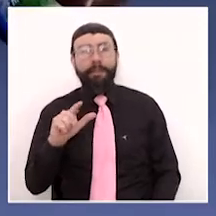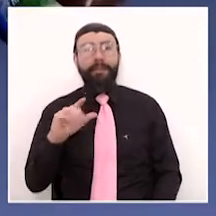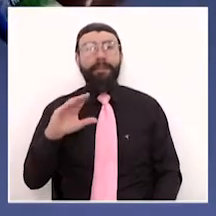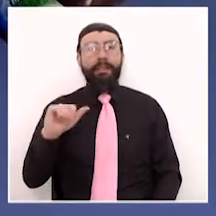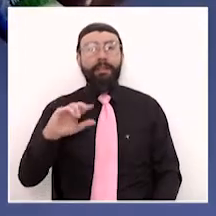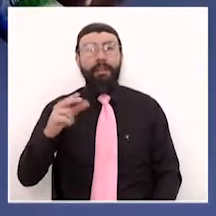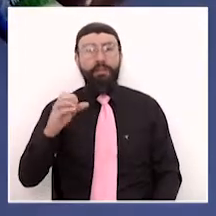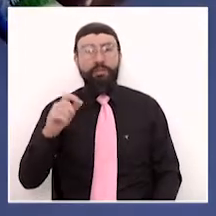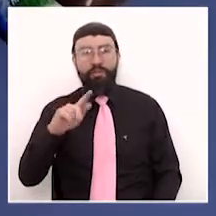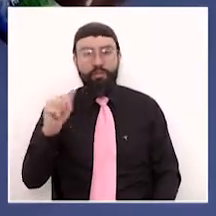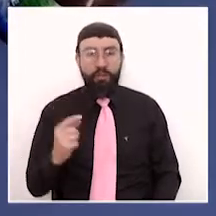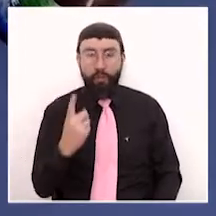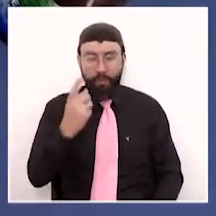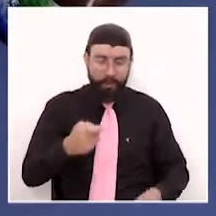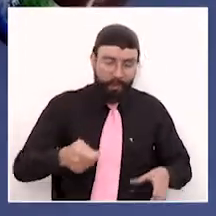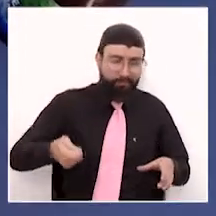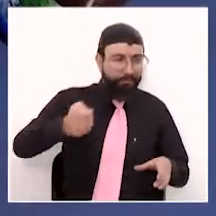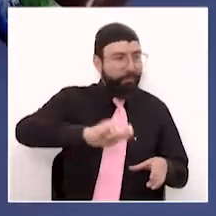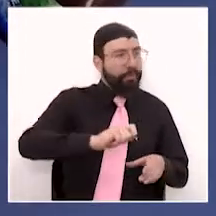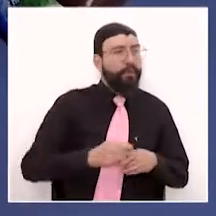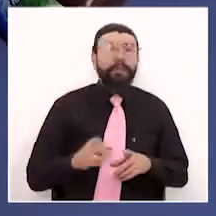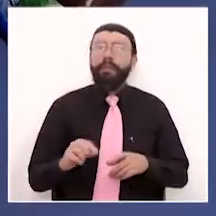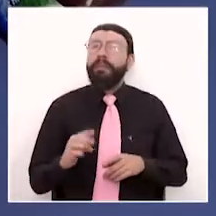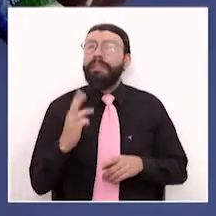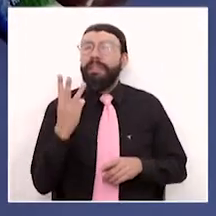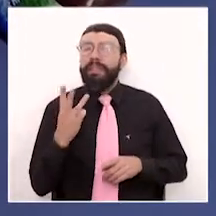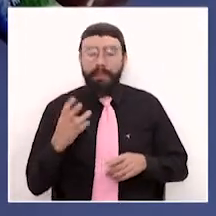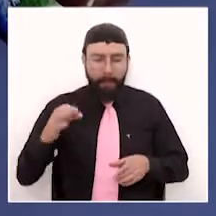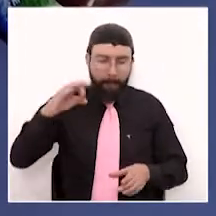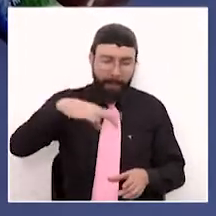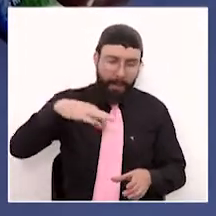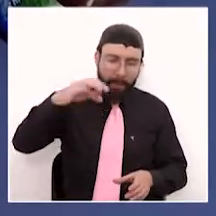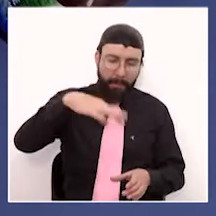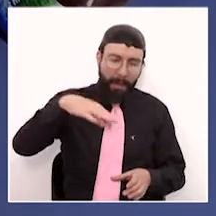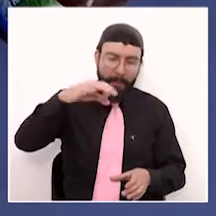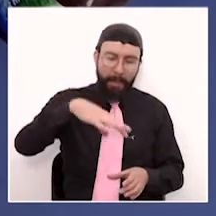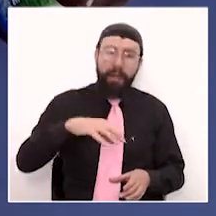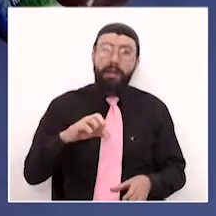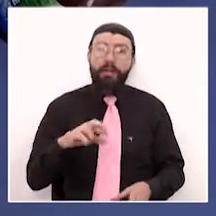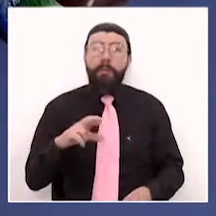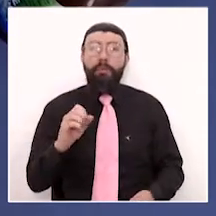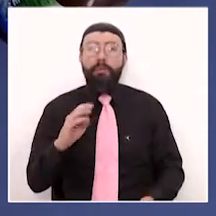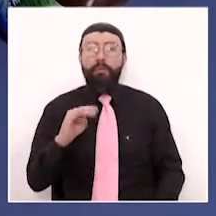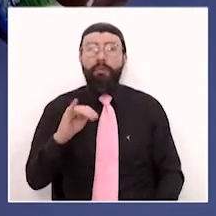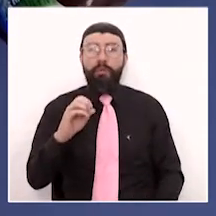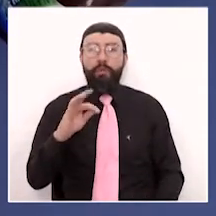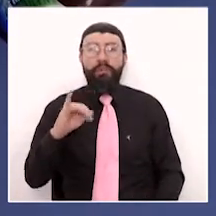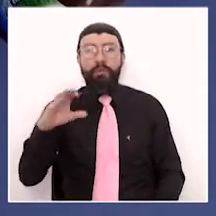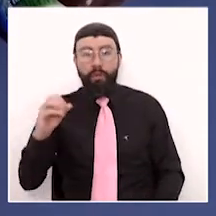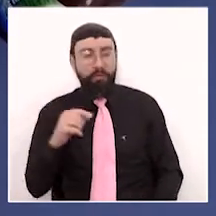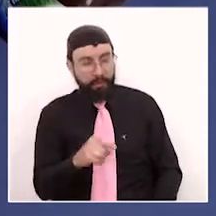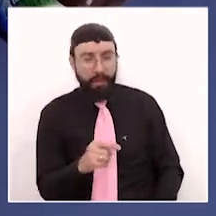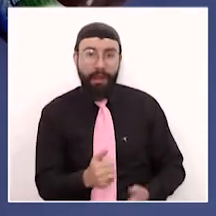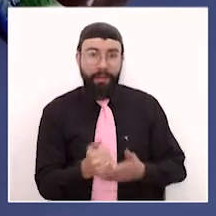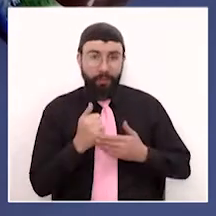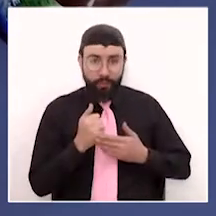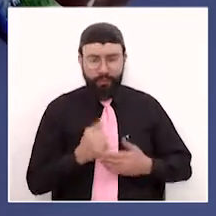1 cucharada, y 3 cápsulas de probióticos, bacilos amigos para nuestro